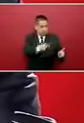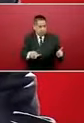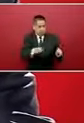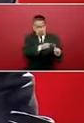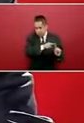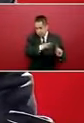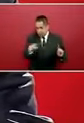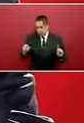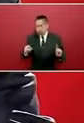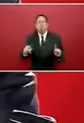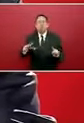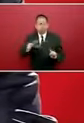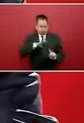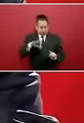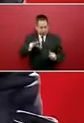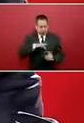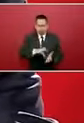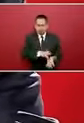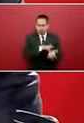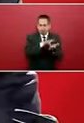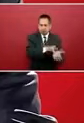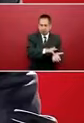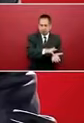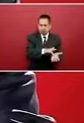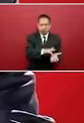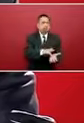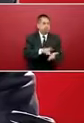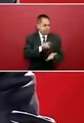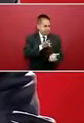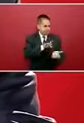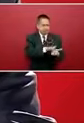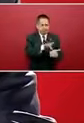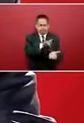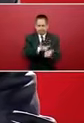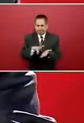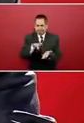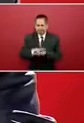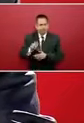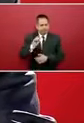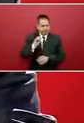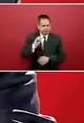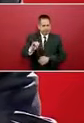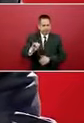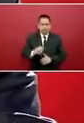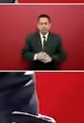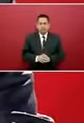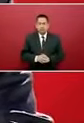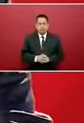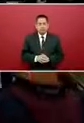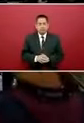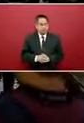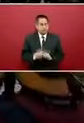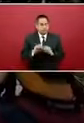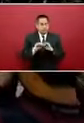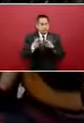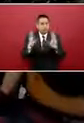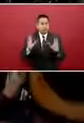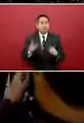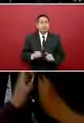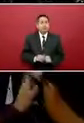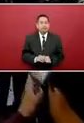van a tener un apoyo. Ahora